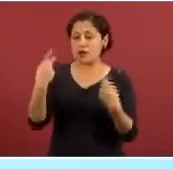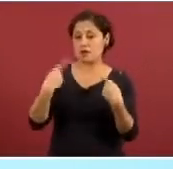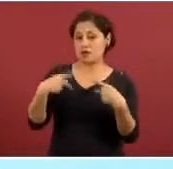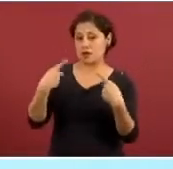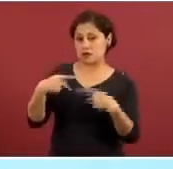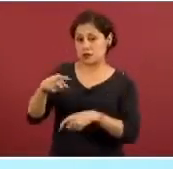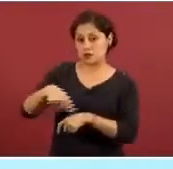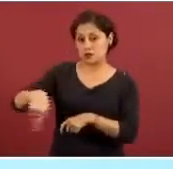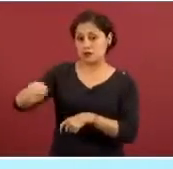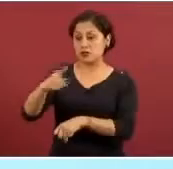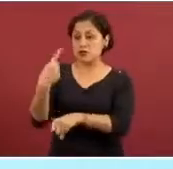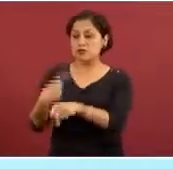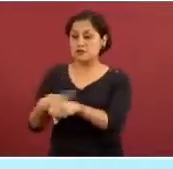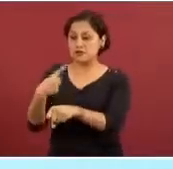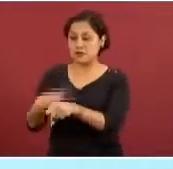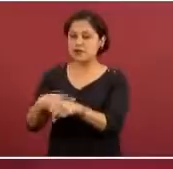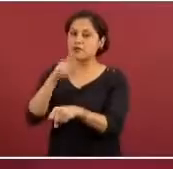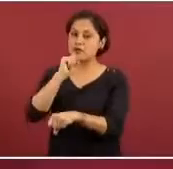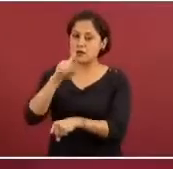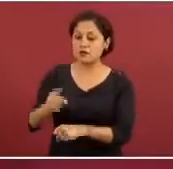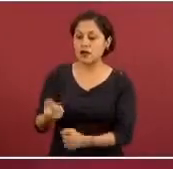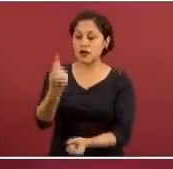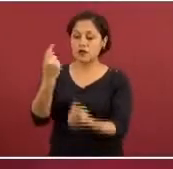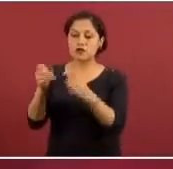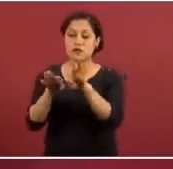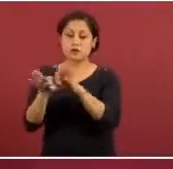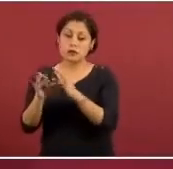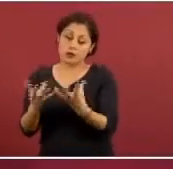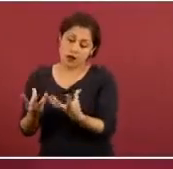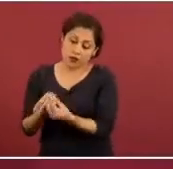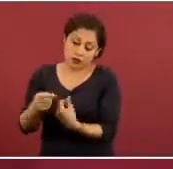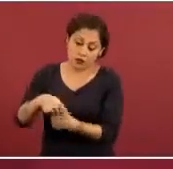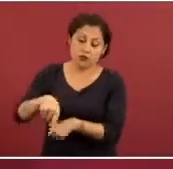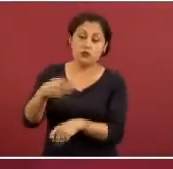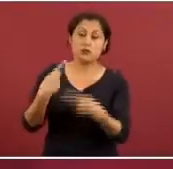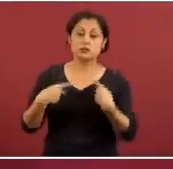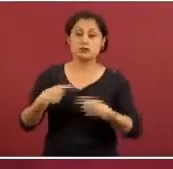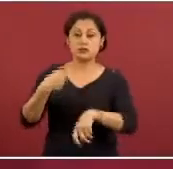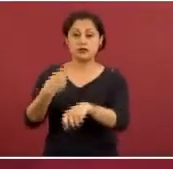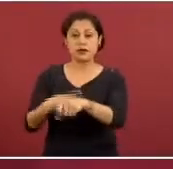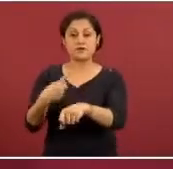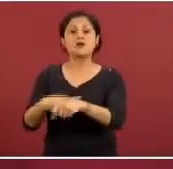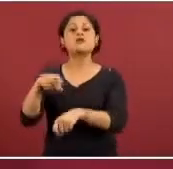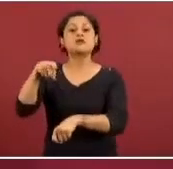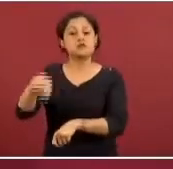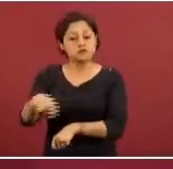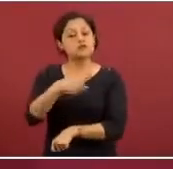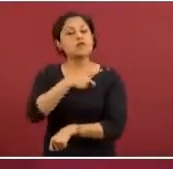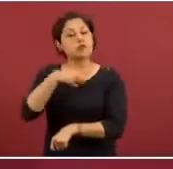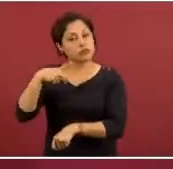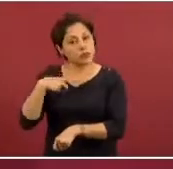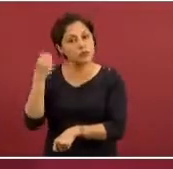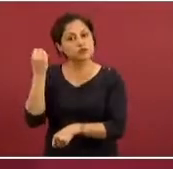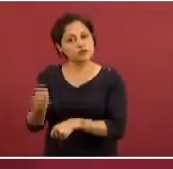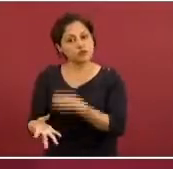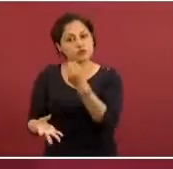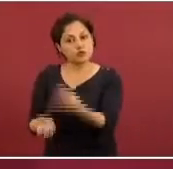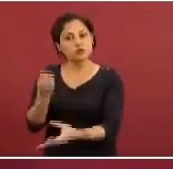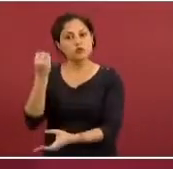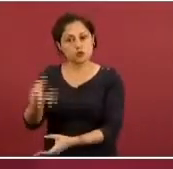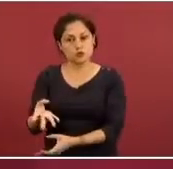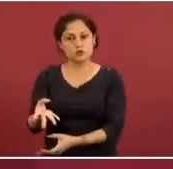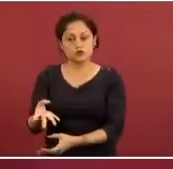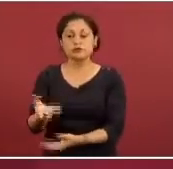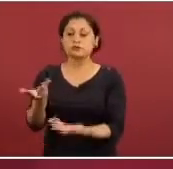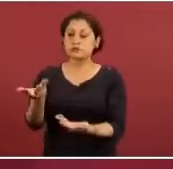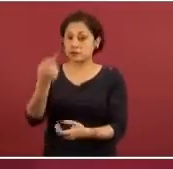con sospechosos y confirmados COVID-19, y para los enfermos, para evitar contagios.